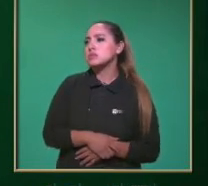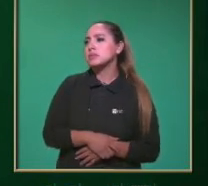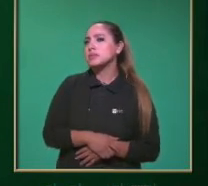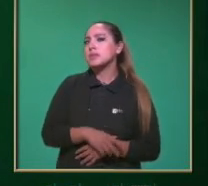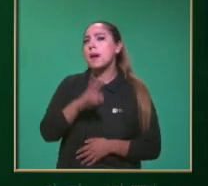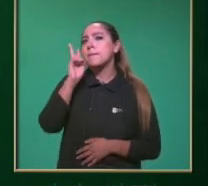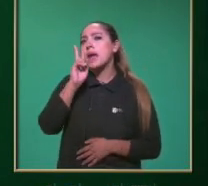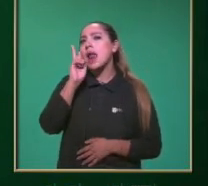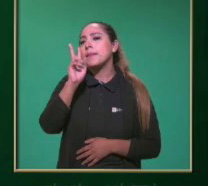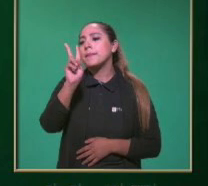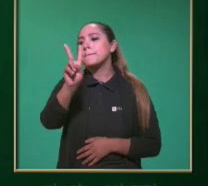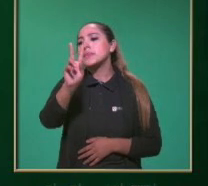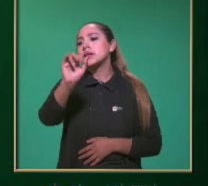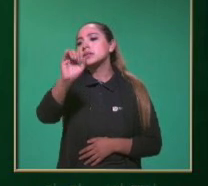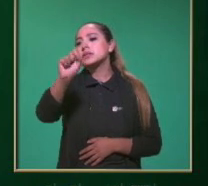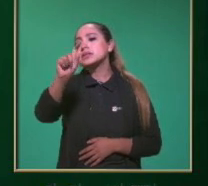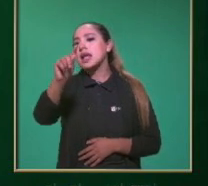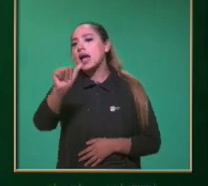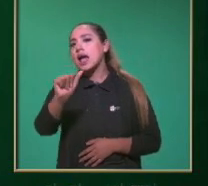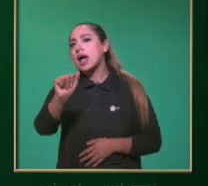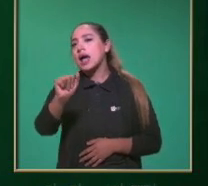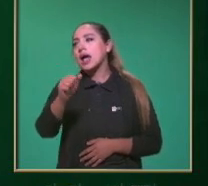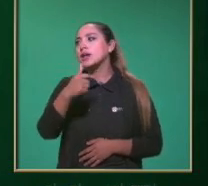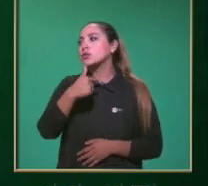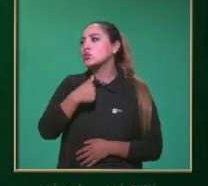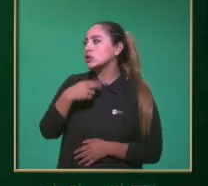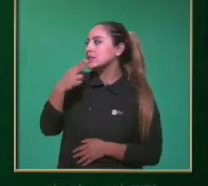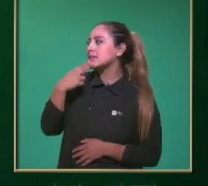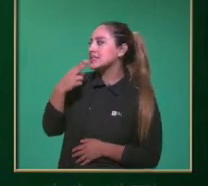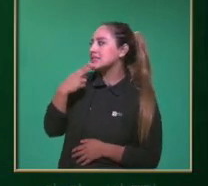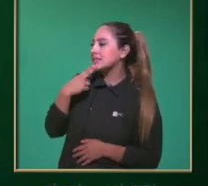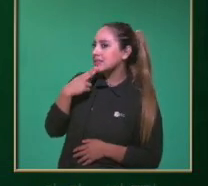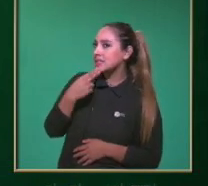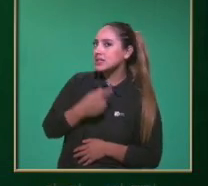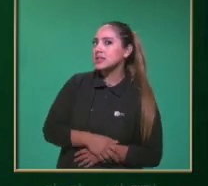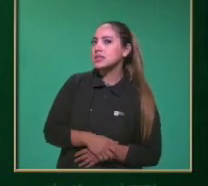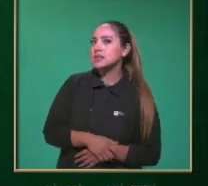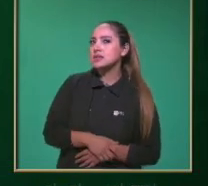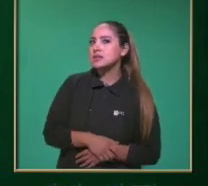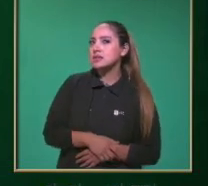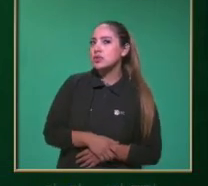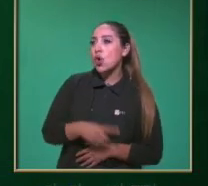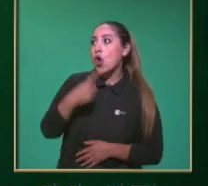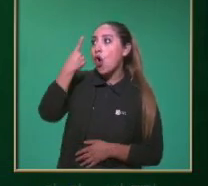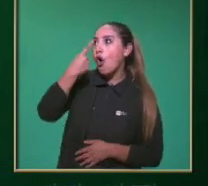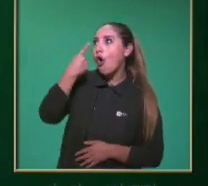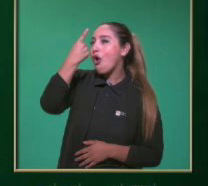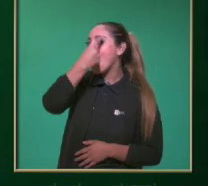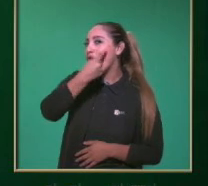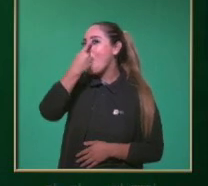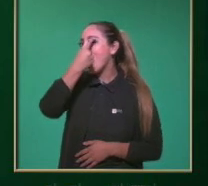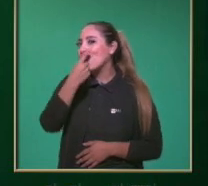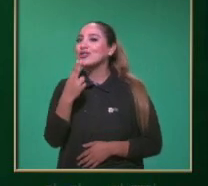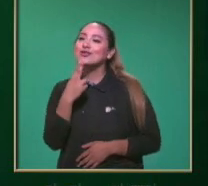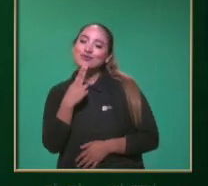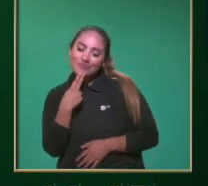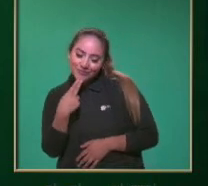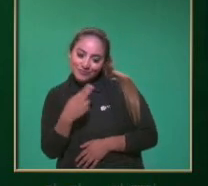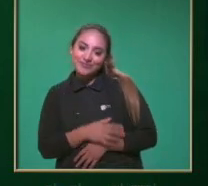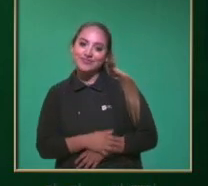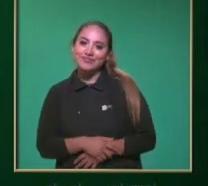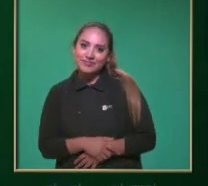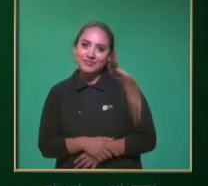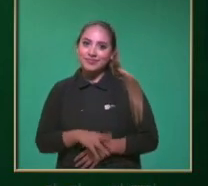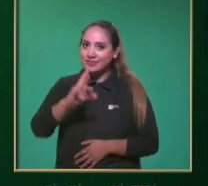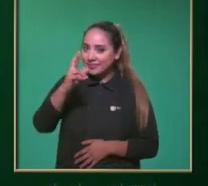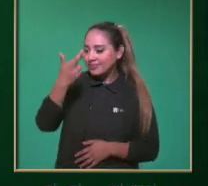la vista? Para la vista nosotros utilizamos los ojos. Los ojos. ¿Y